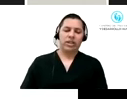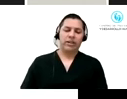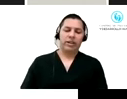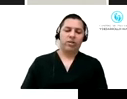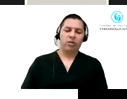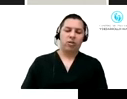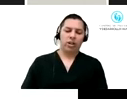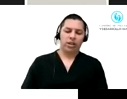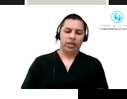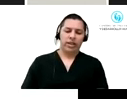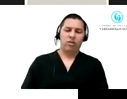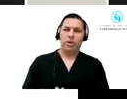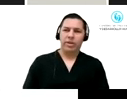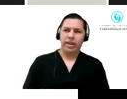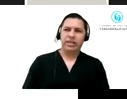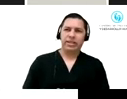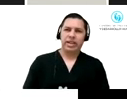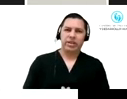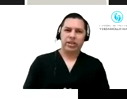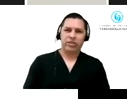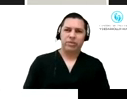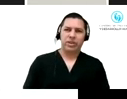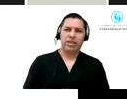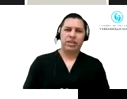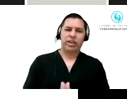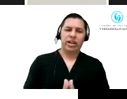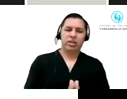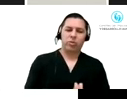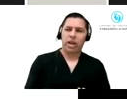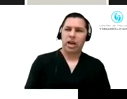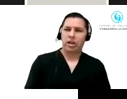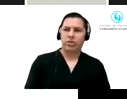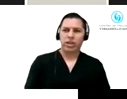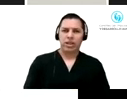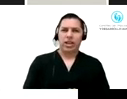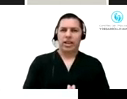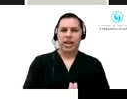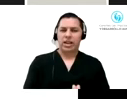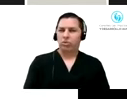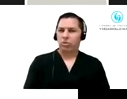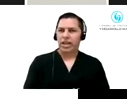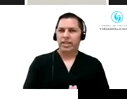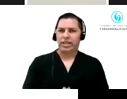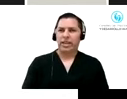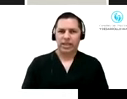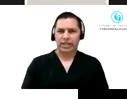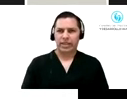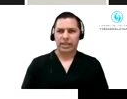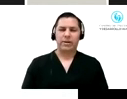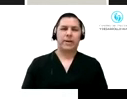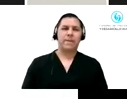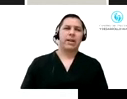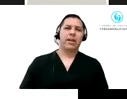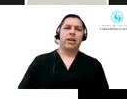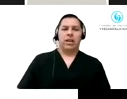generación tienen que ver con convivencia, relaciones pacíficas, cuidados a la naturaleza,